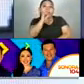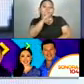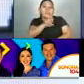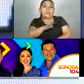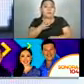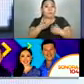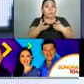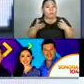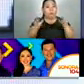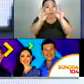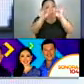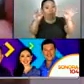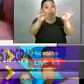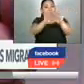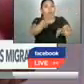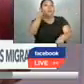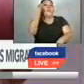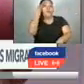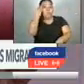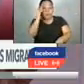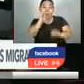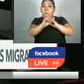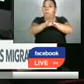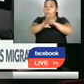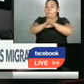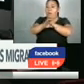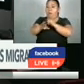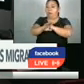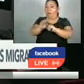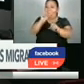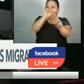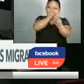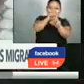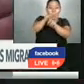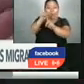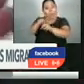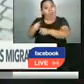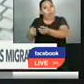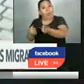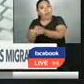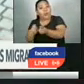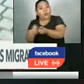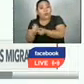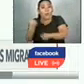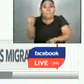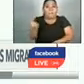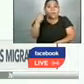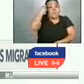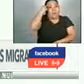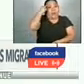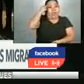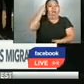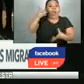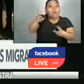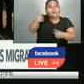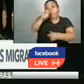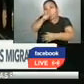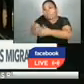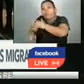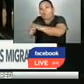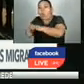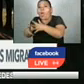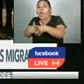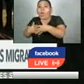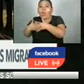numerosos perfiles en distintas redes sociales ofrecen fraudulentamente servicios a quienes buscan salir de su país pero carecen de